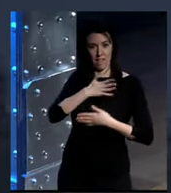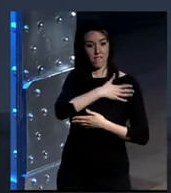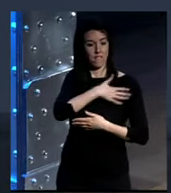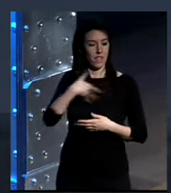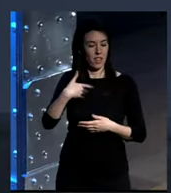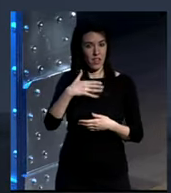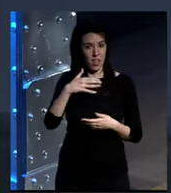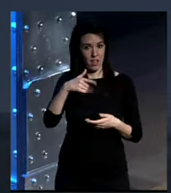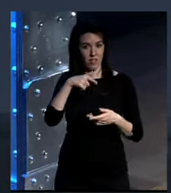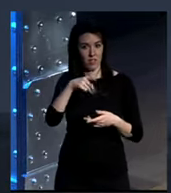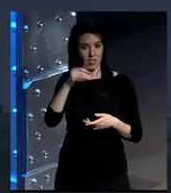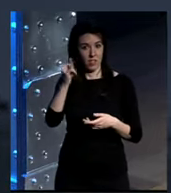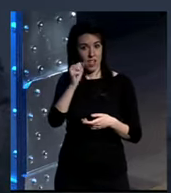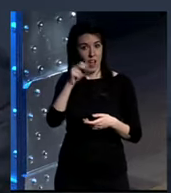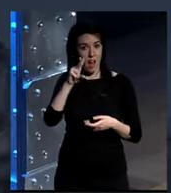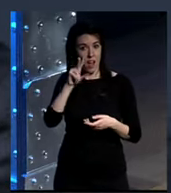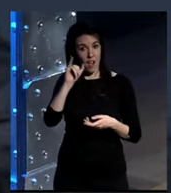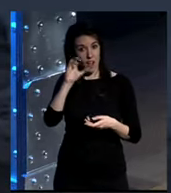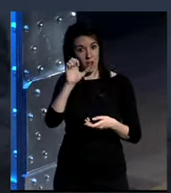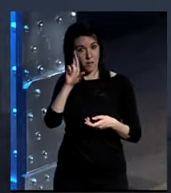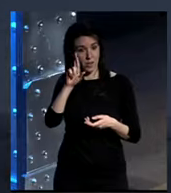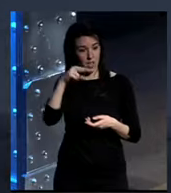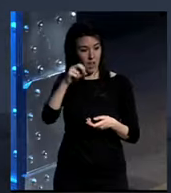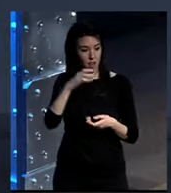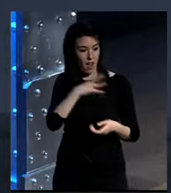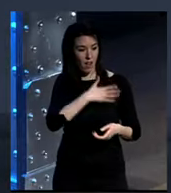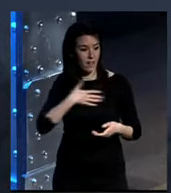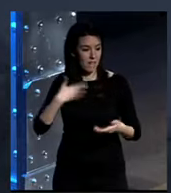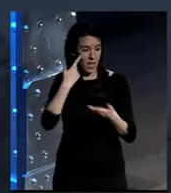querido, que se lo hubiera puesto de todo corazón, por favor.